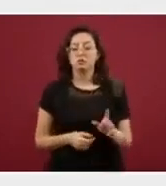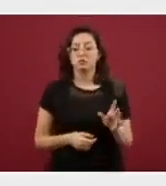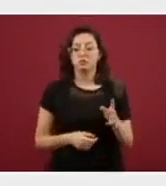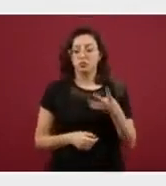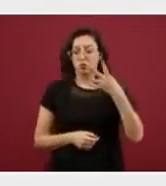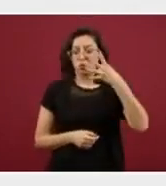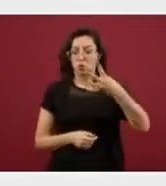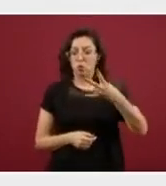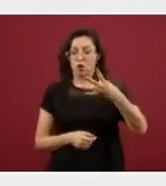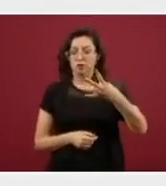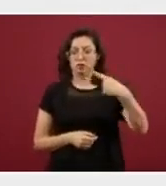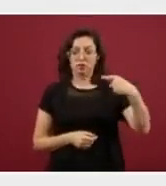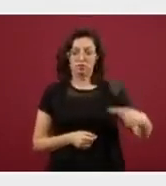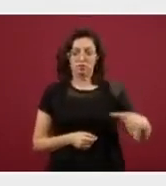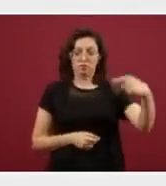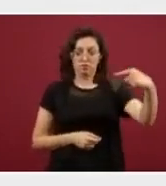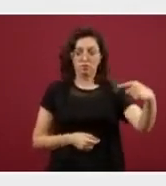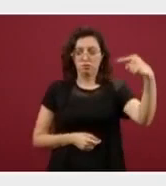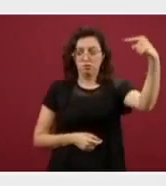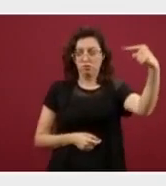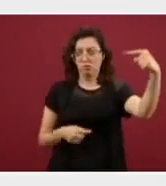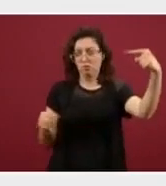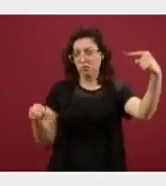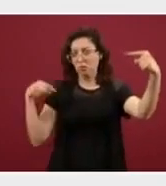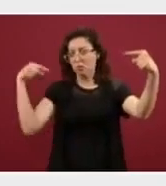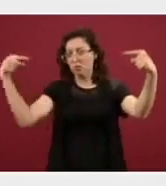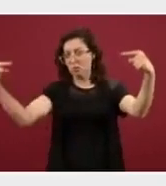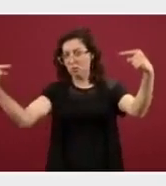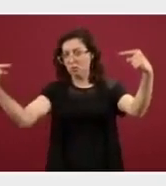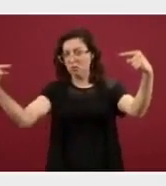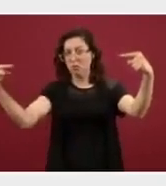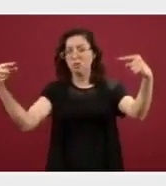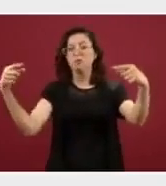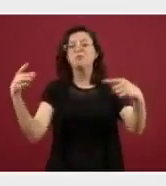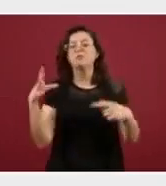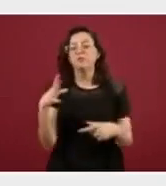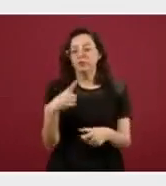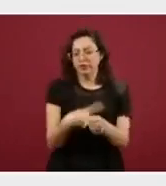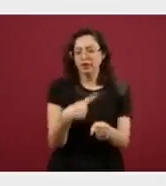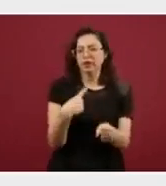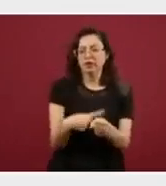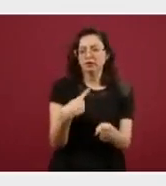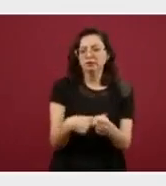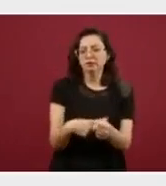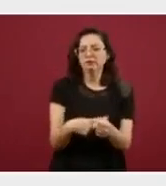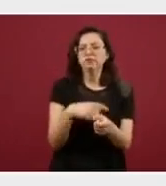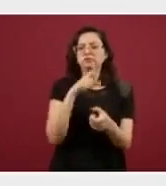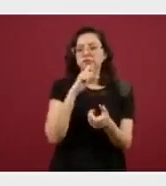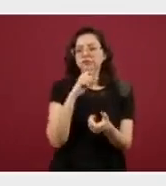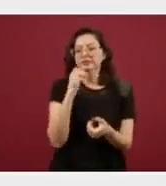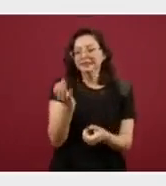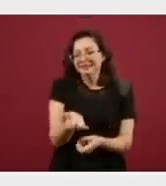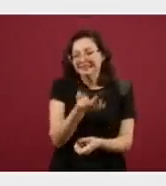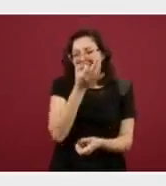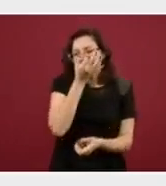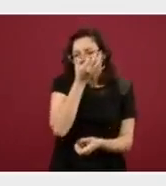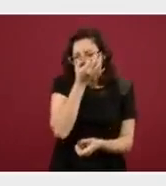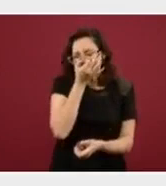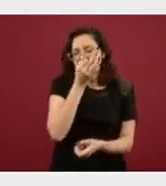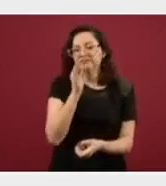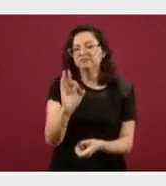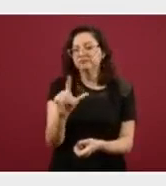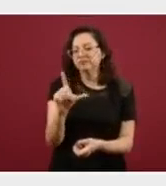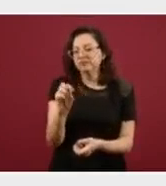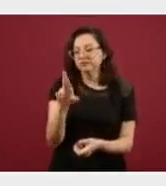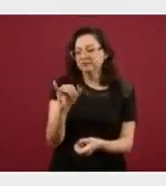país, quizá la que sigue en orden es Florida, donde también están cerca de tener ya un estado de transmisión